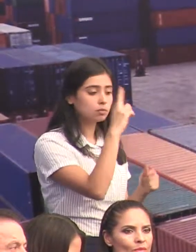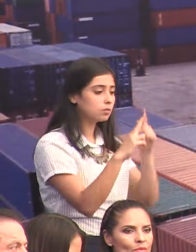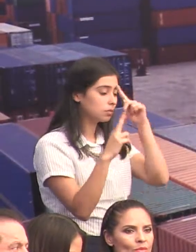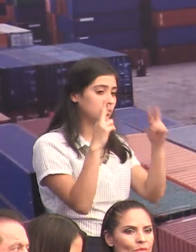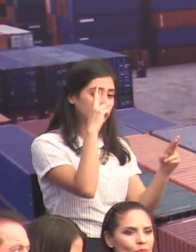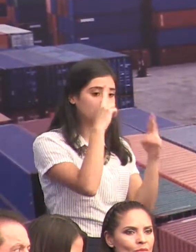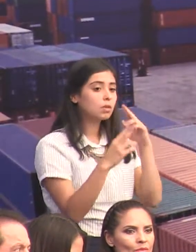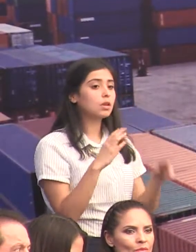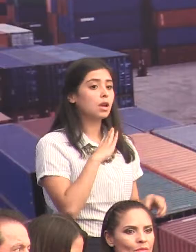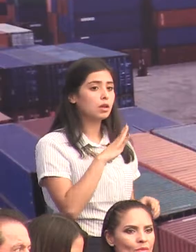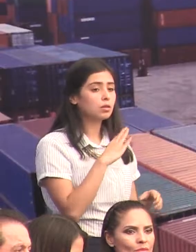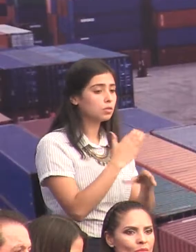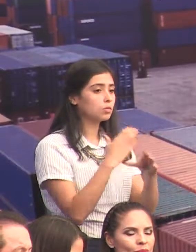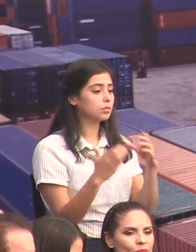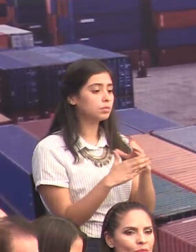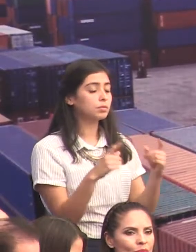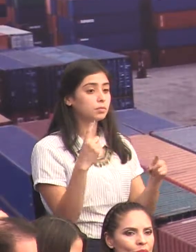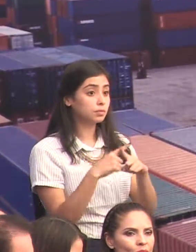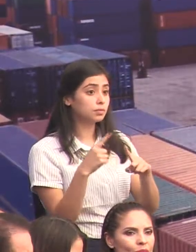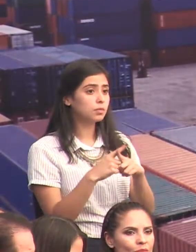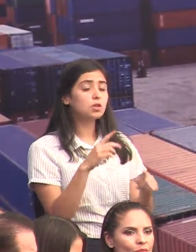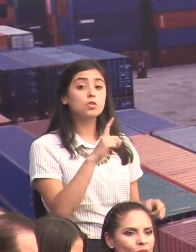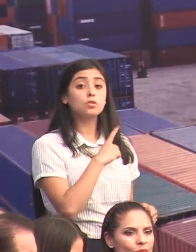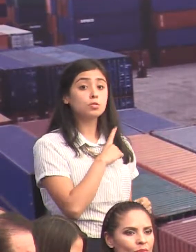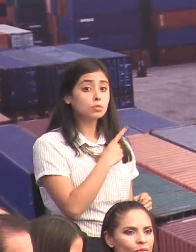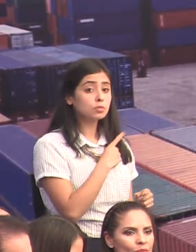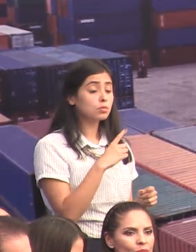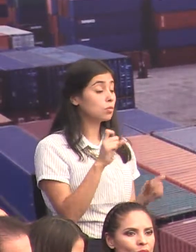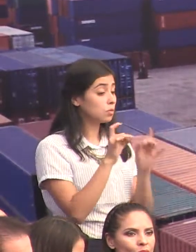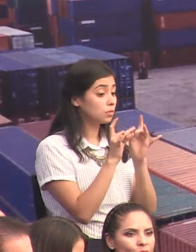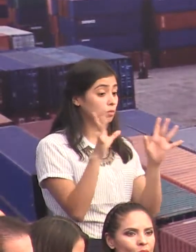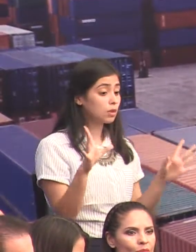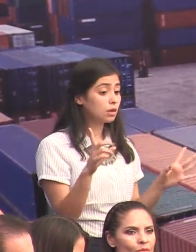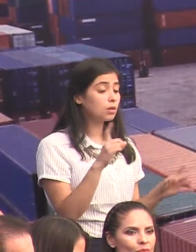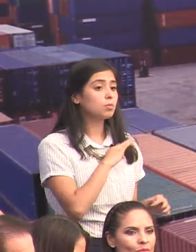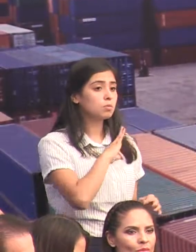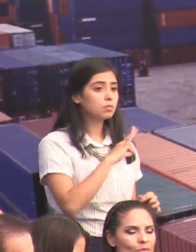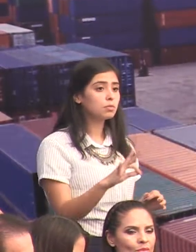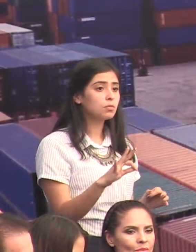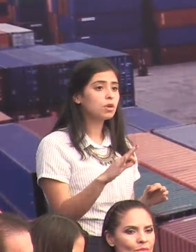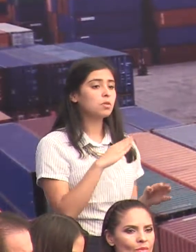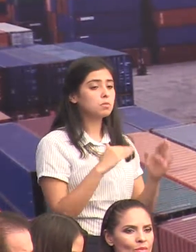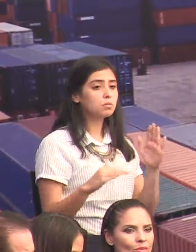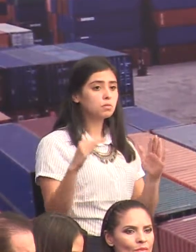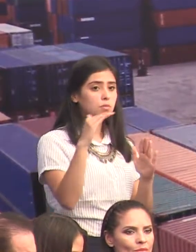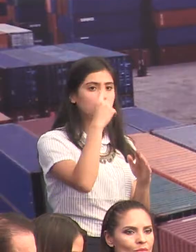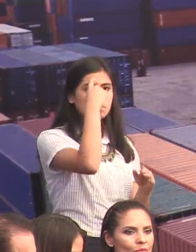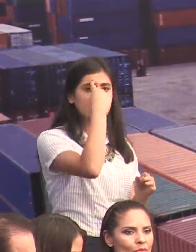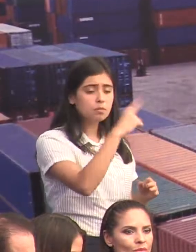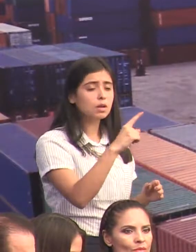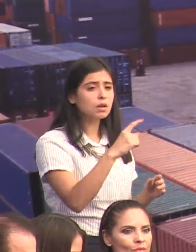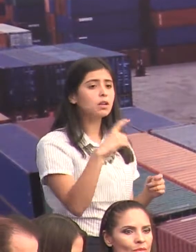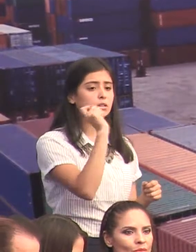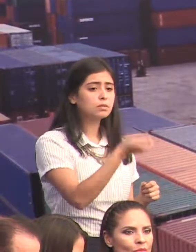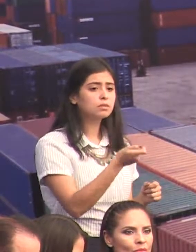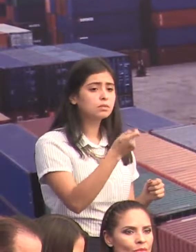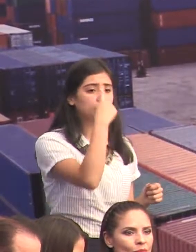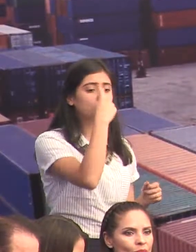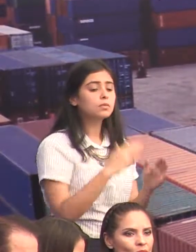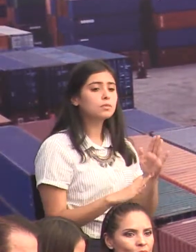las sinergias que activemos entre todos nosotros, cada quien dentro de sus responsabilidades y capacidades. Solo